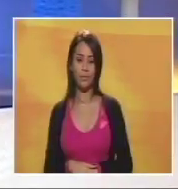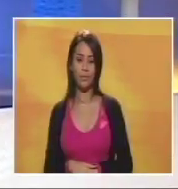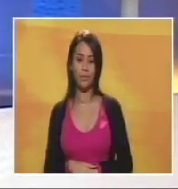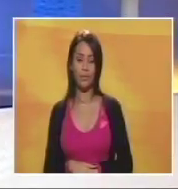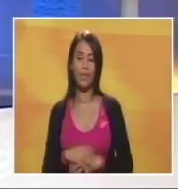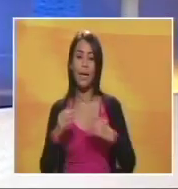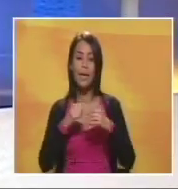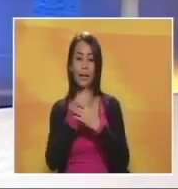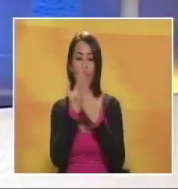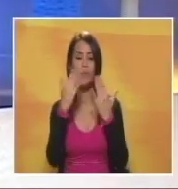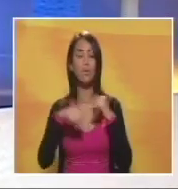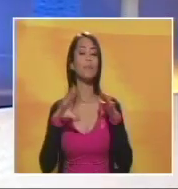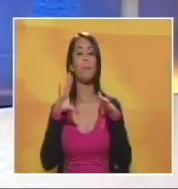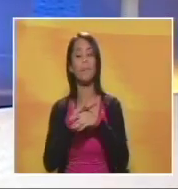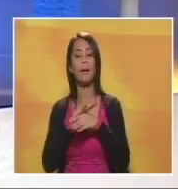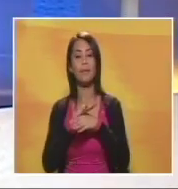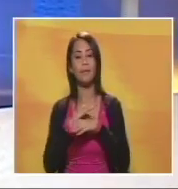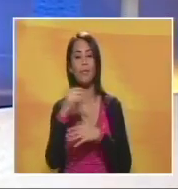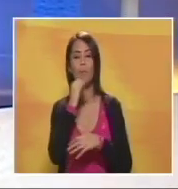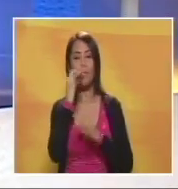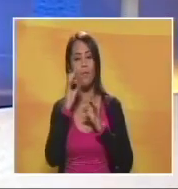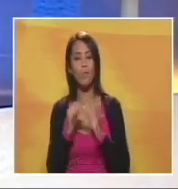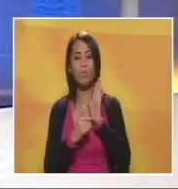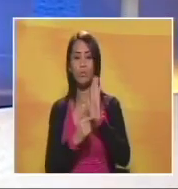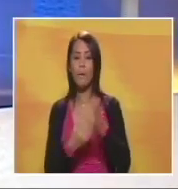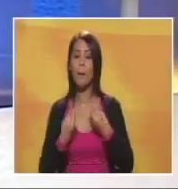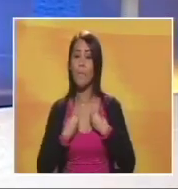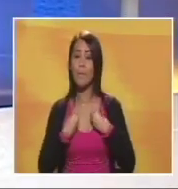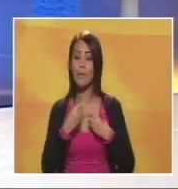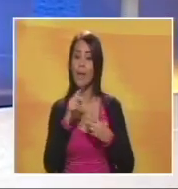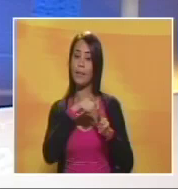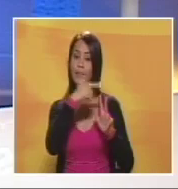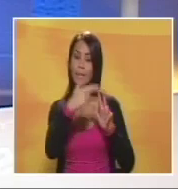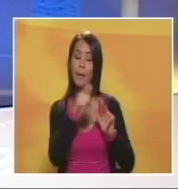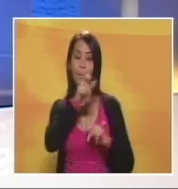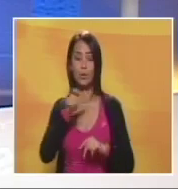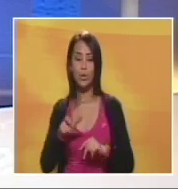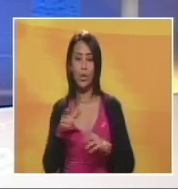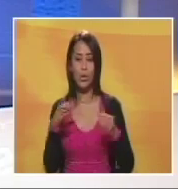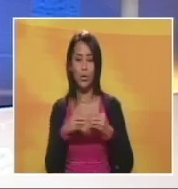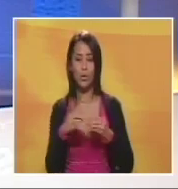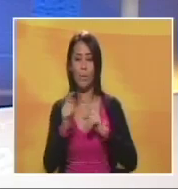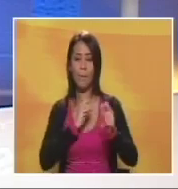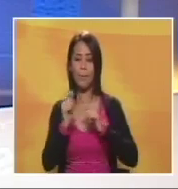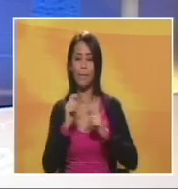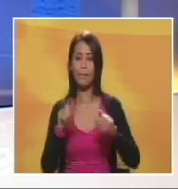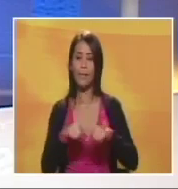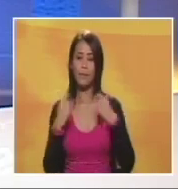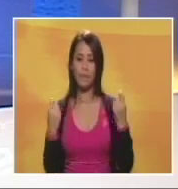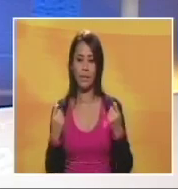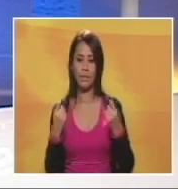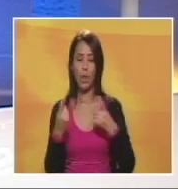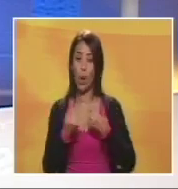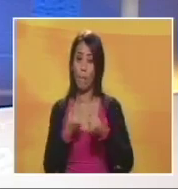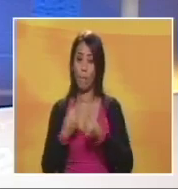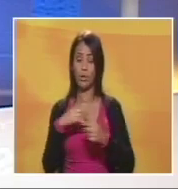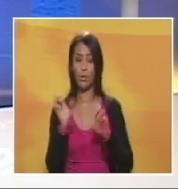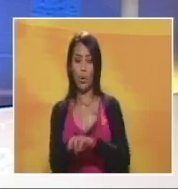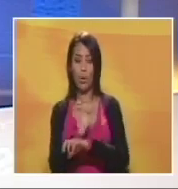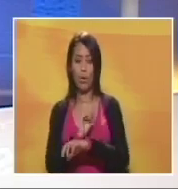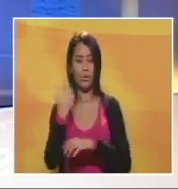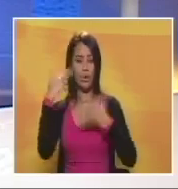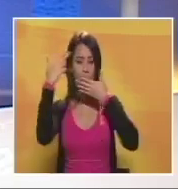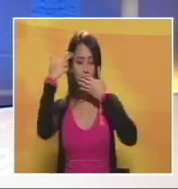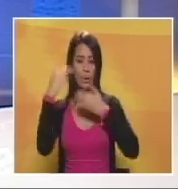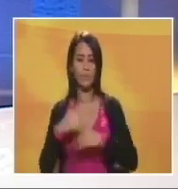En la madrugada de este martes fue revelada la primera prueba de vida de los 3 miembros del equipo de prensa del diario El Comercio de Ecuador, secuestrados el pasado